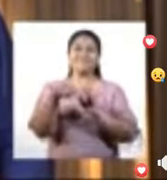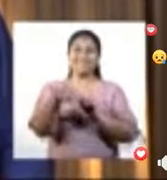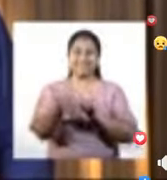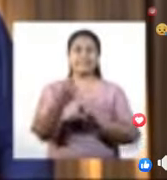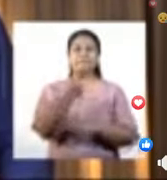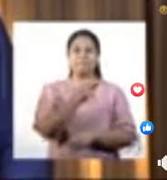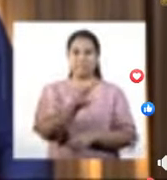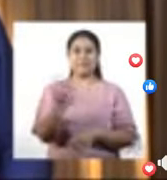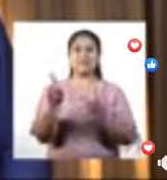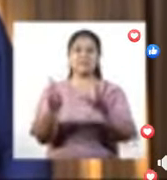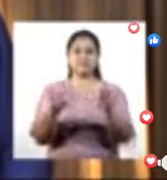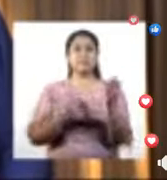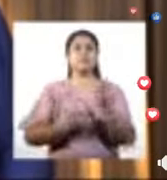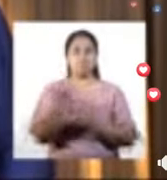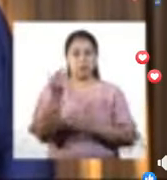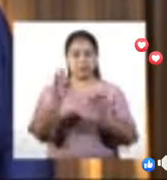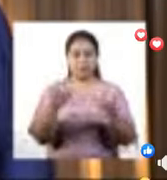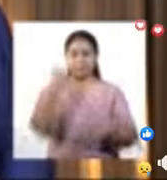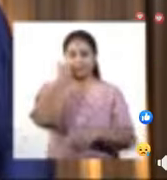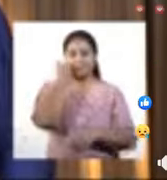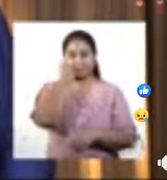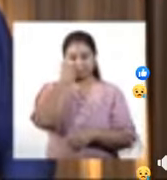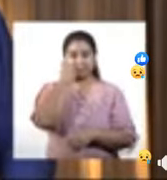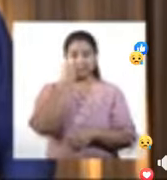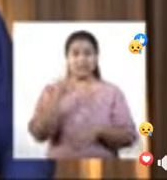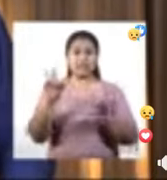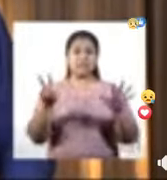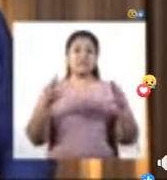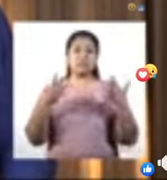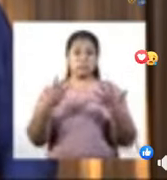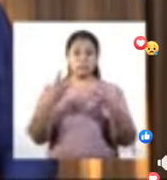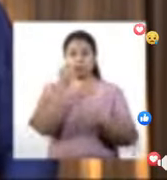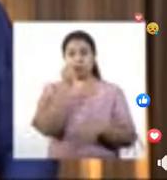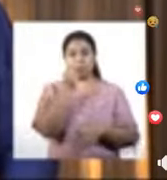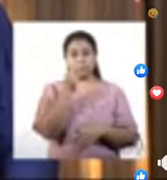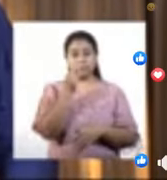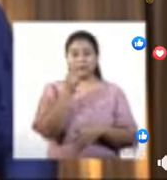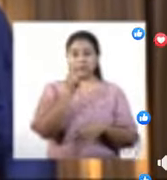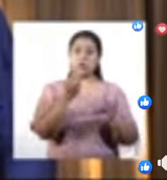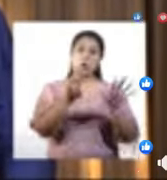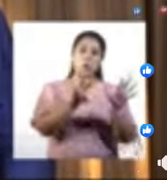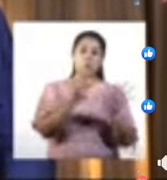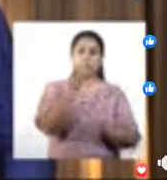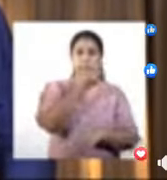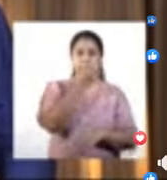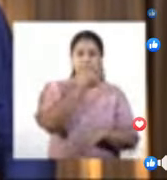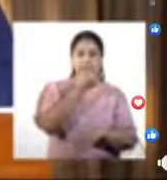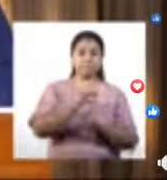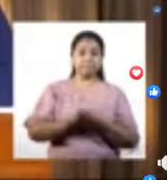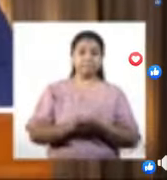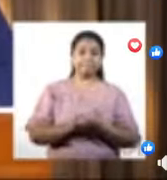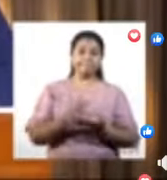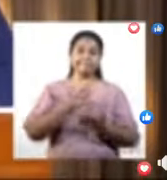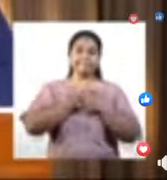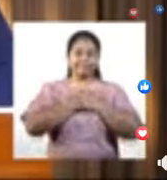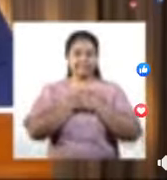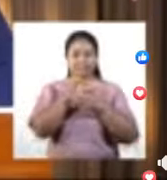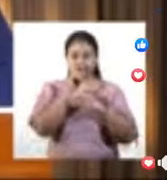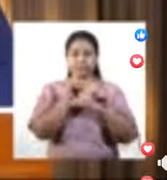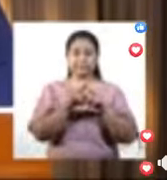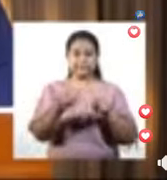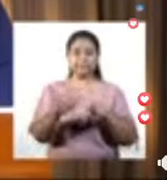presentaron 26 casos nuevos, de los cuales son 18 hombres y 8 mujeres.